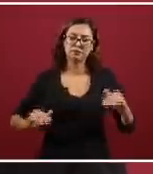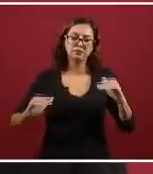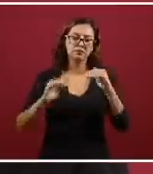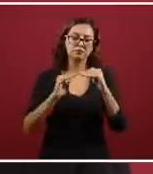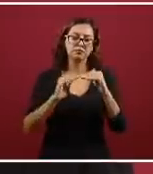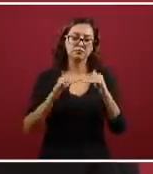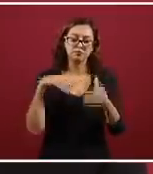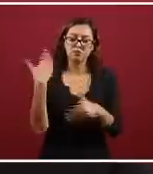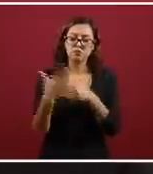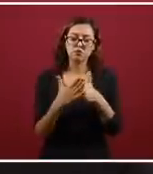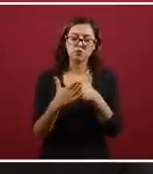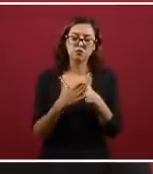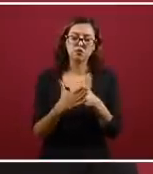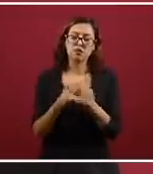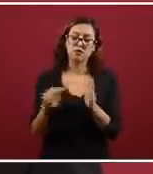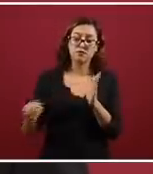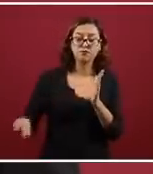o